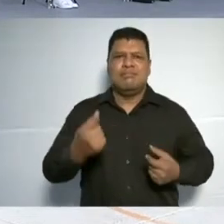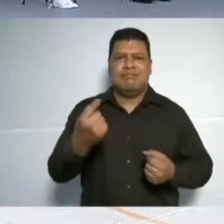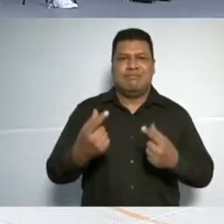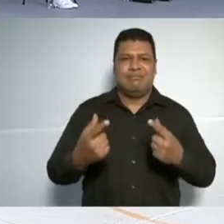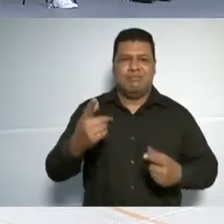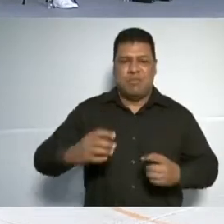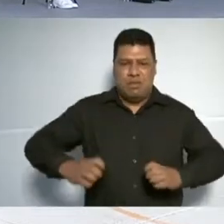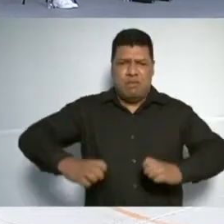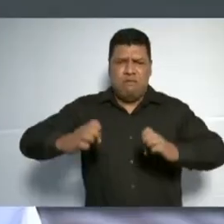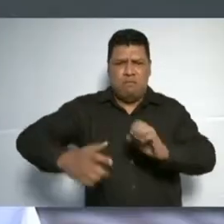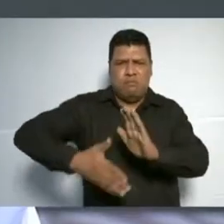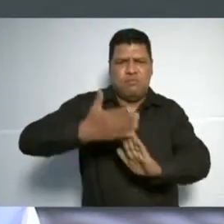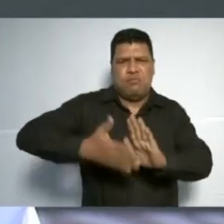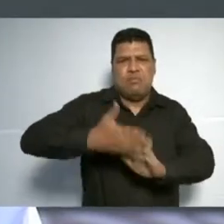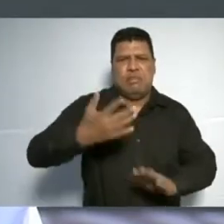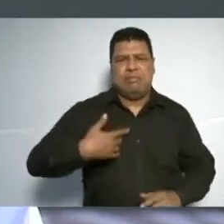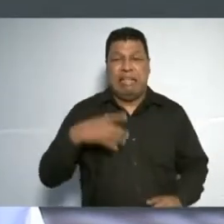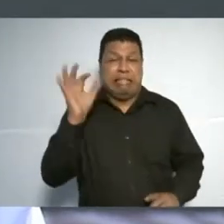pero no solo eso,